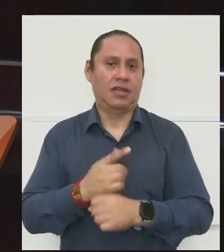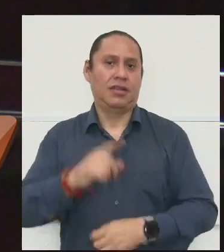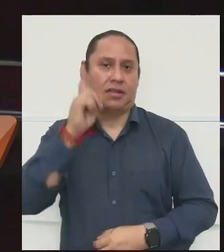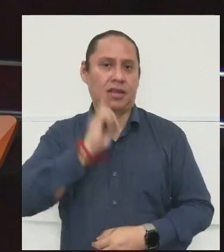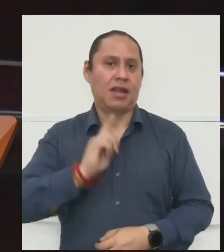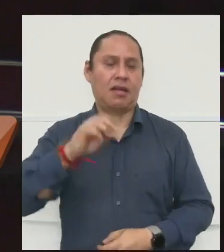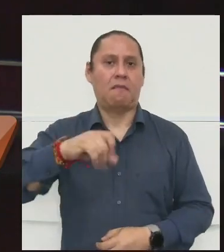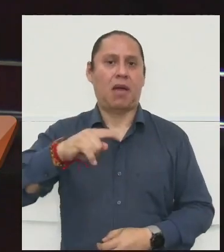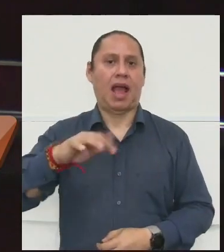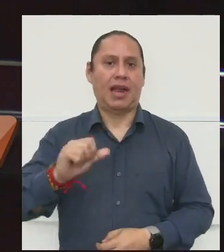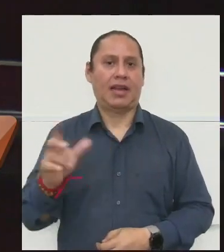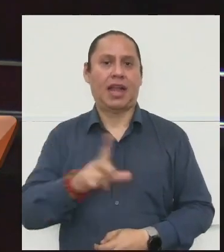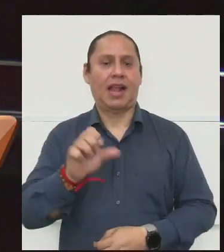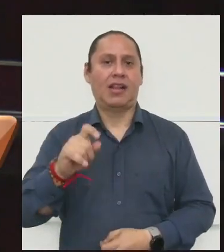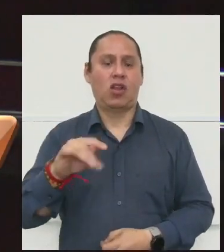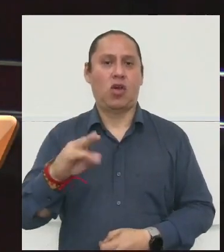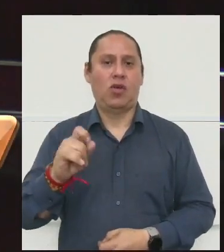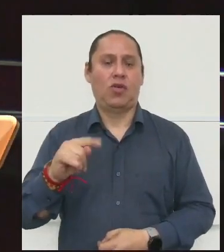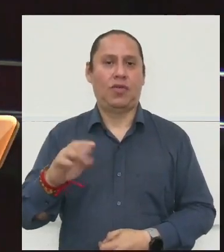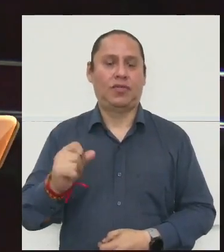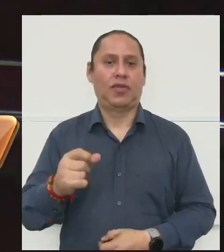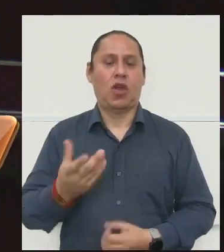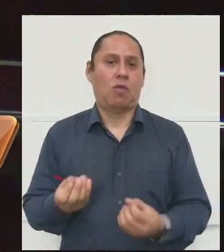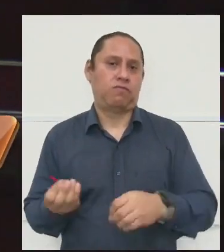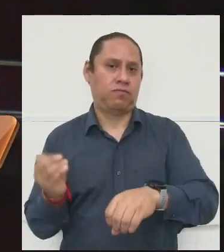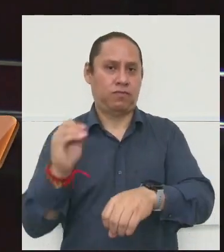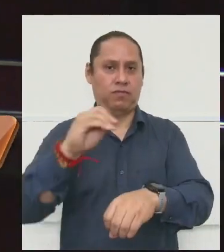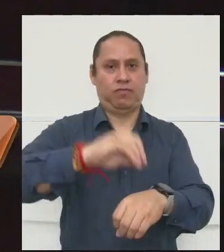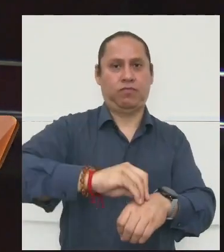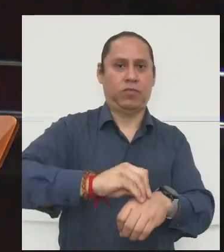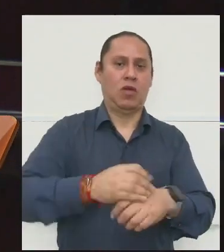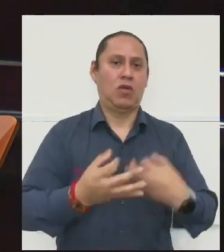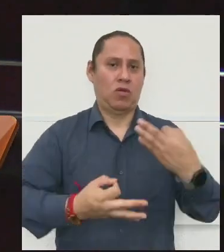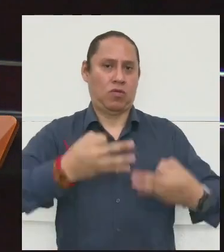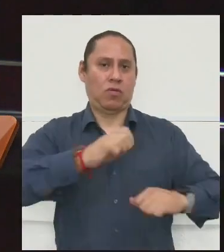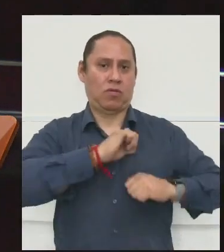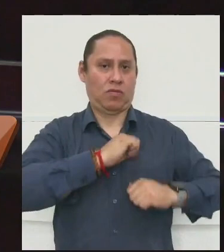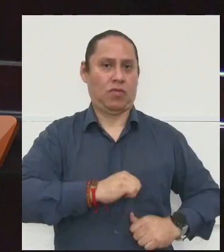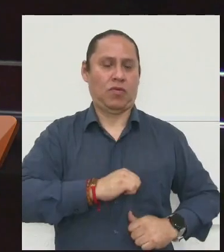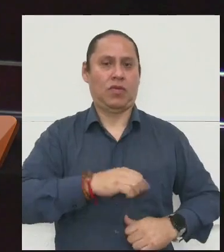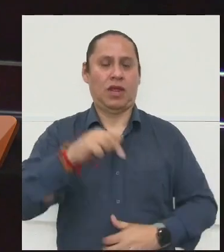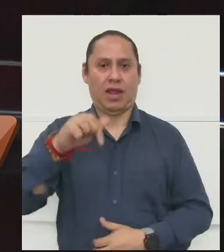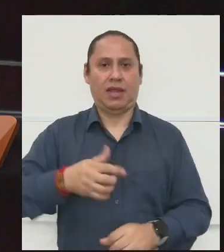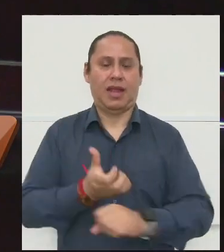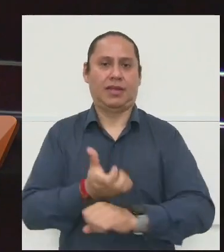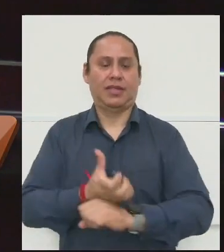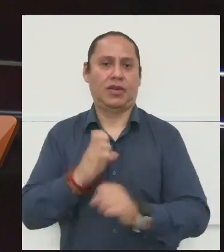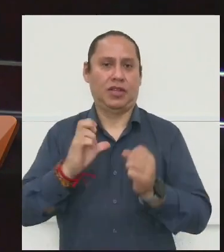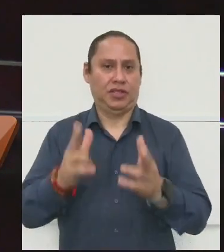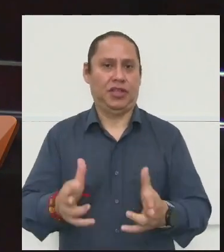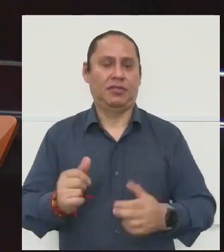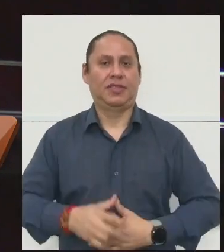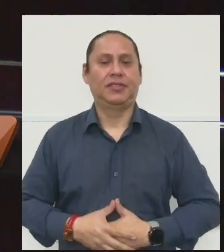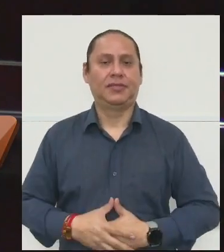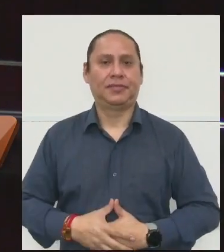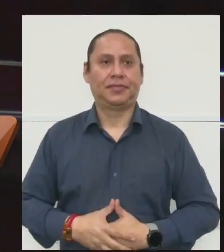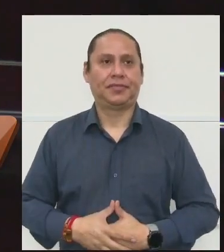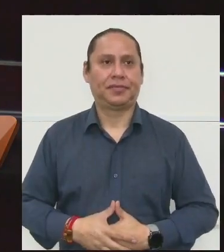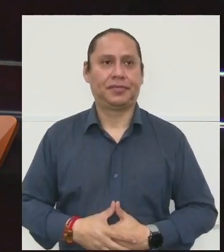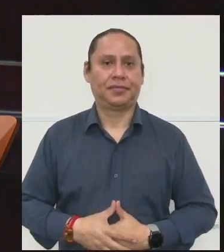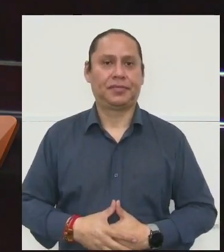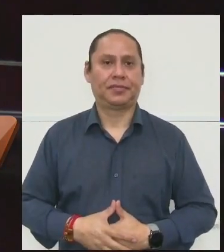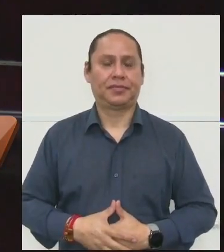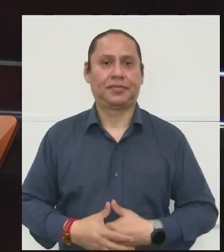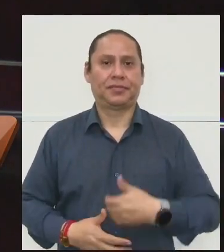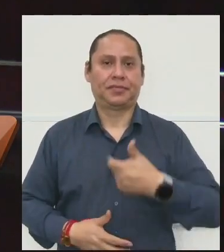urdes Hernández Bonilla como consejera de la judicatura del poder judicial del Estado